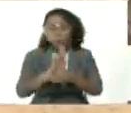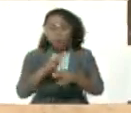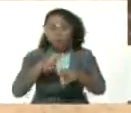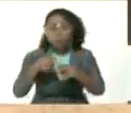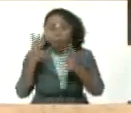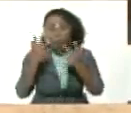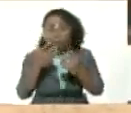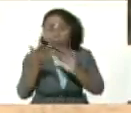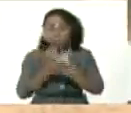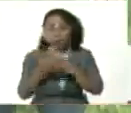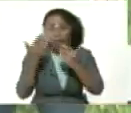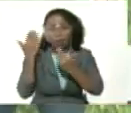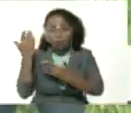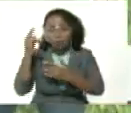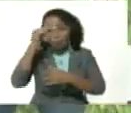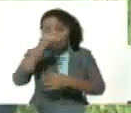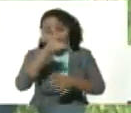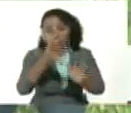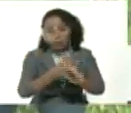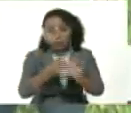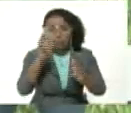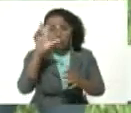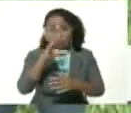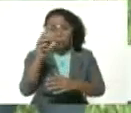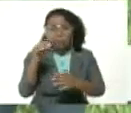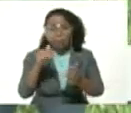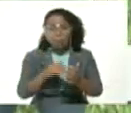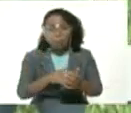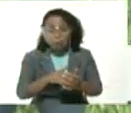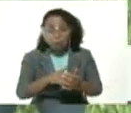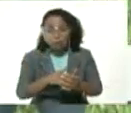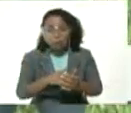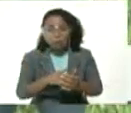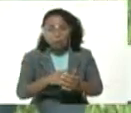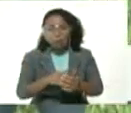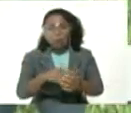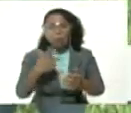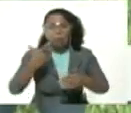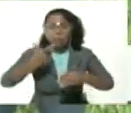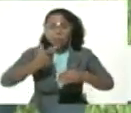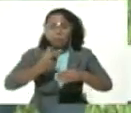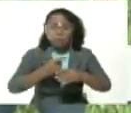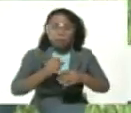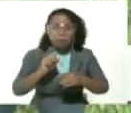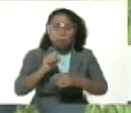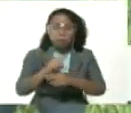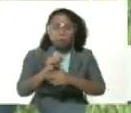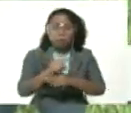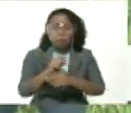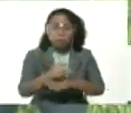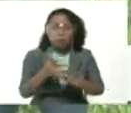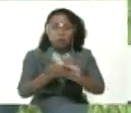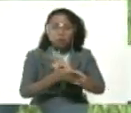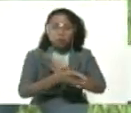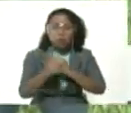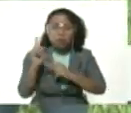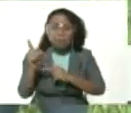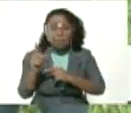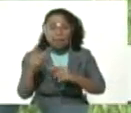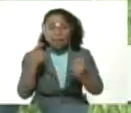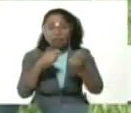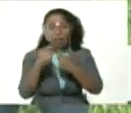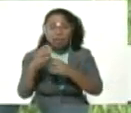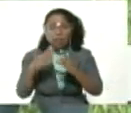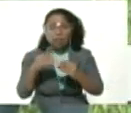su haber aproximadamente 50.000 dosis de semen sexado y semen no sexado, que está a la venta a